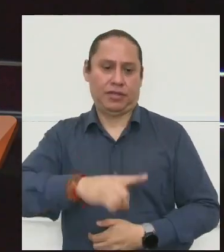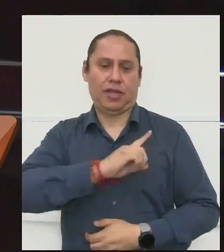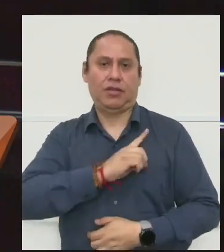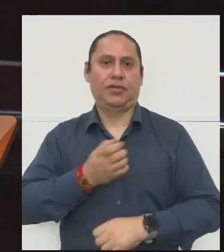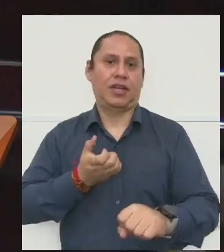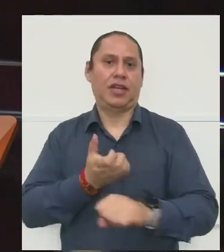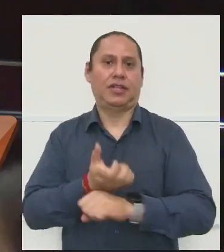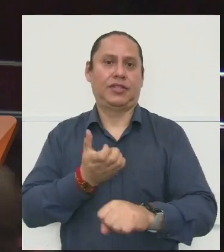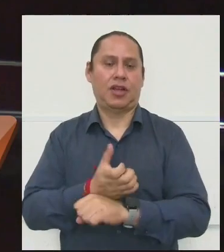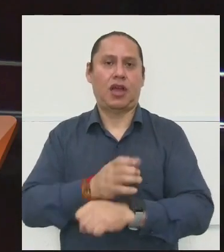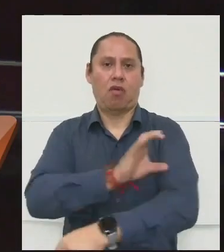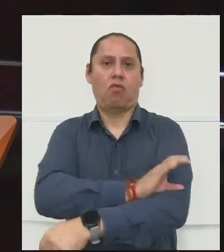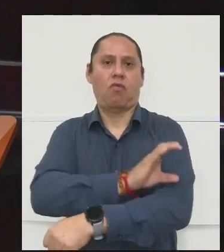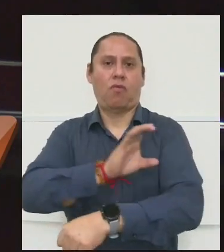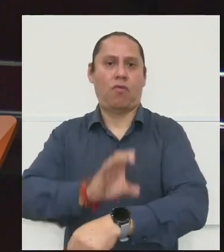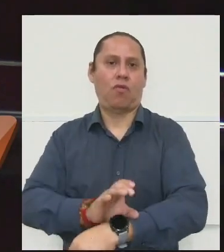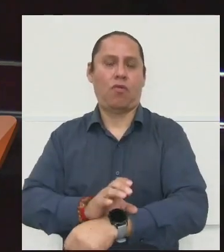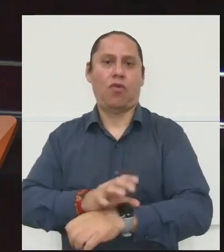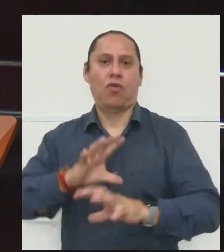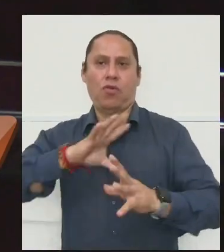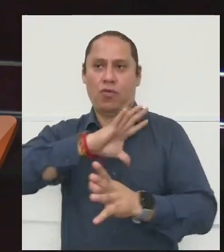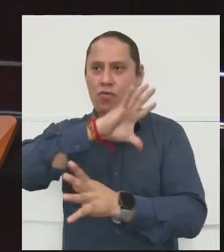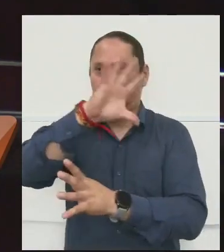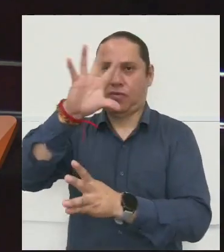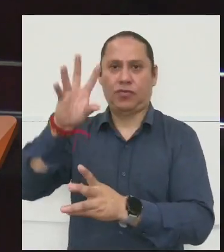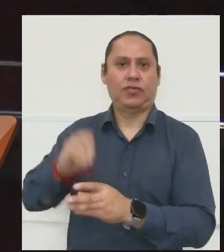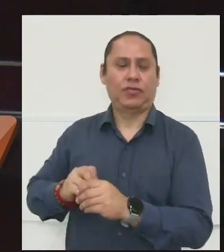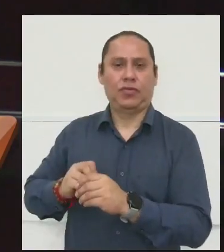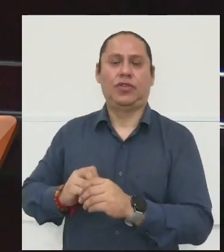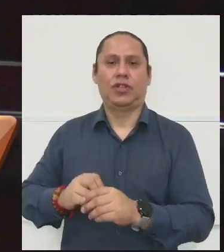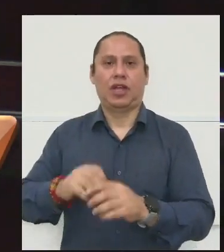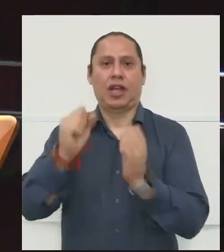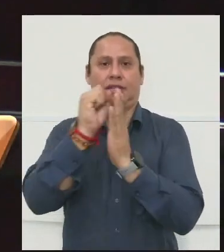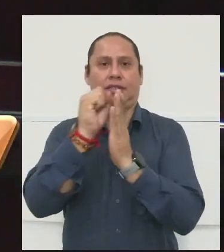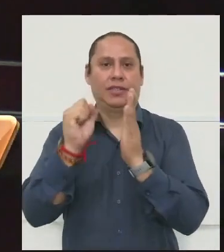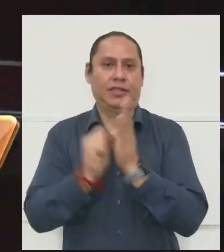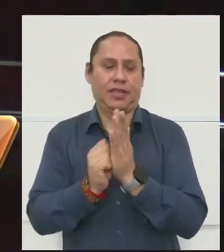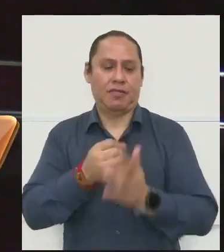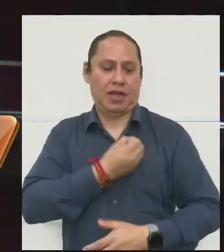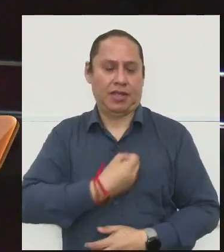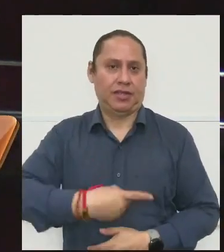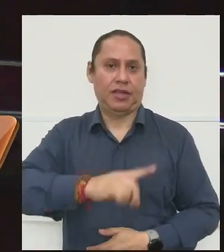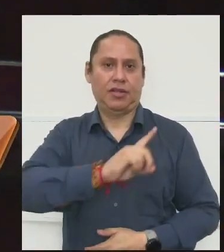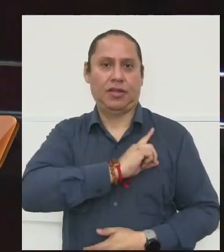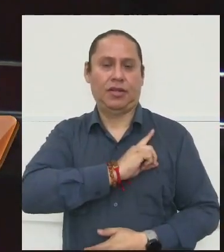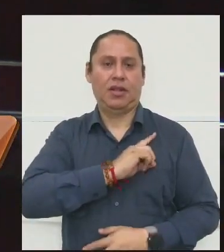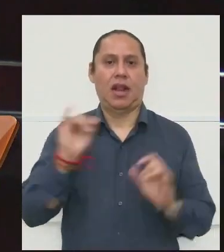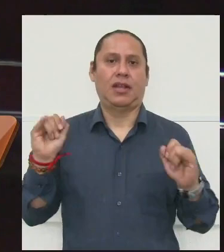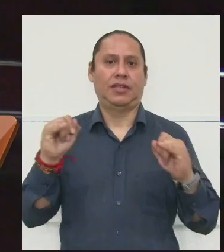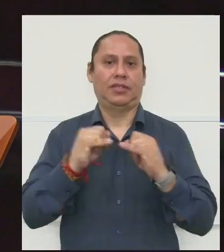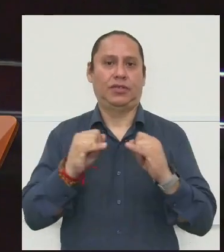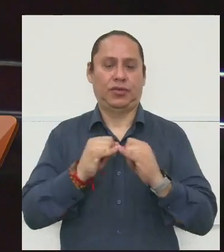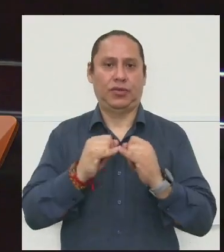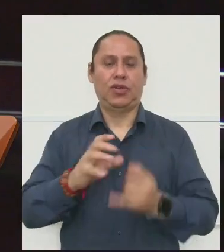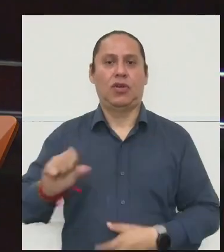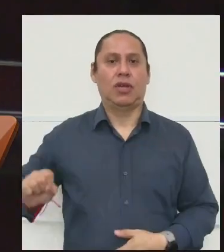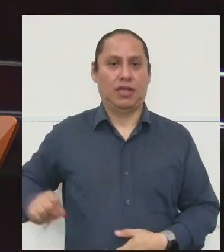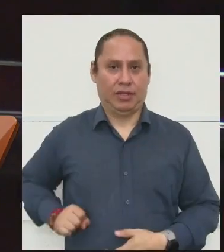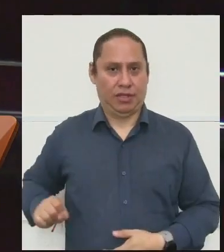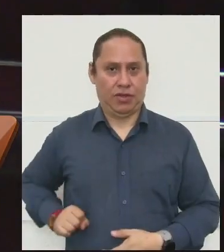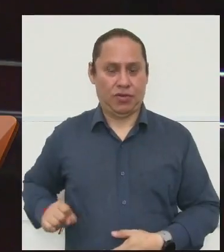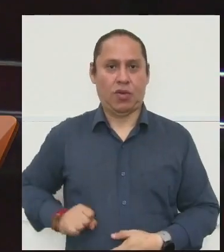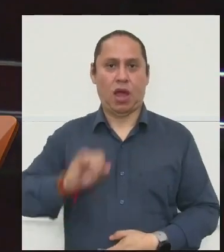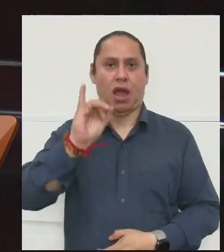estado en coordinación con todo los miembros del sistema Estatal para la salud al Instituto Mexicano del Seguro